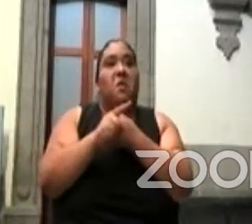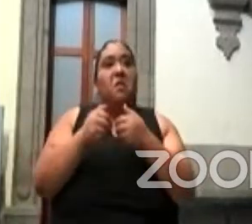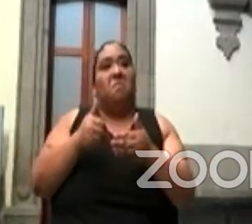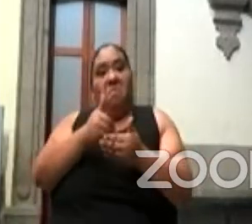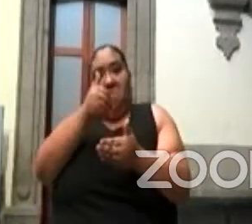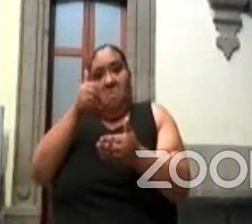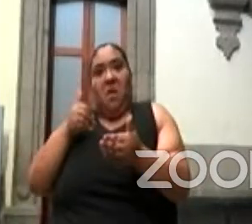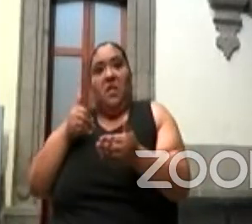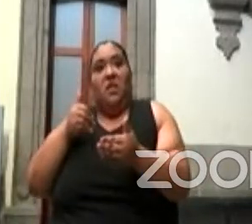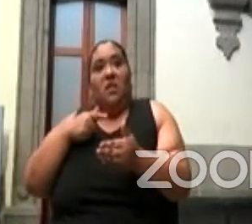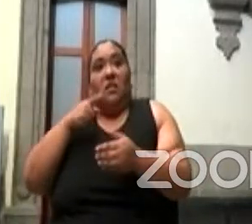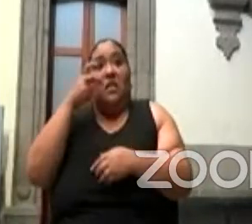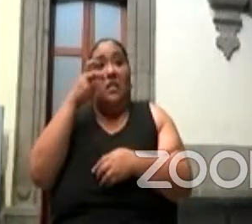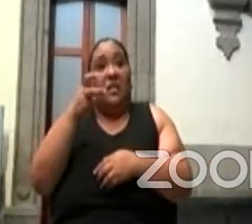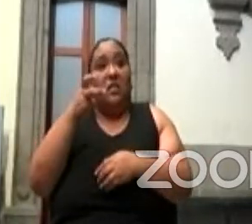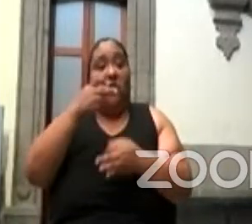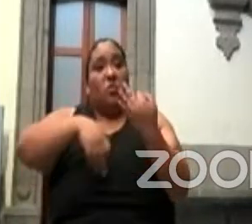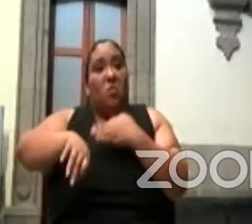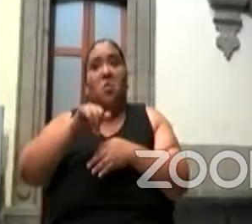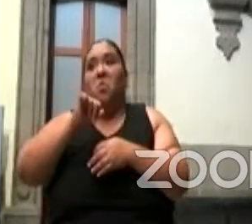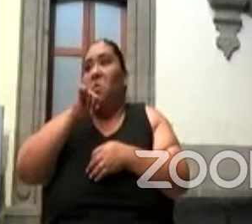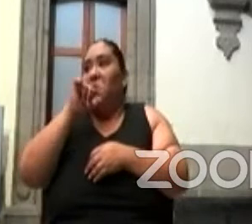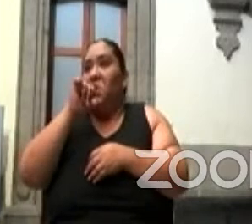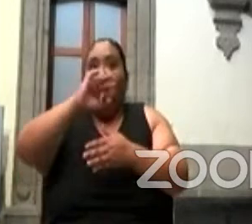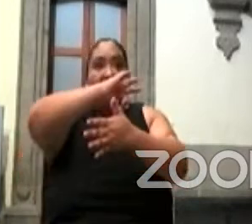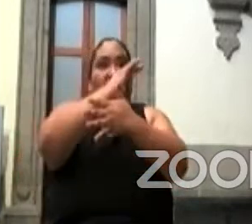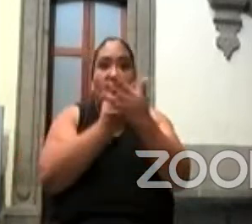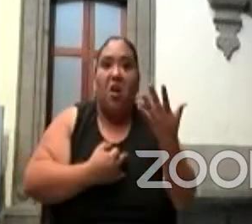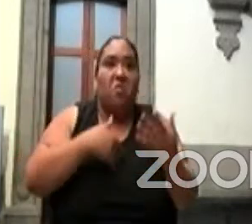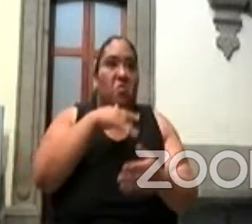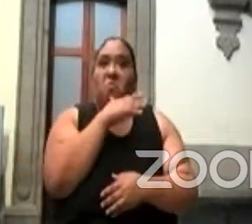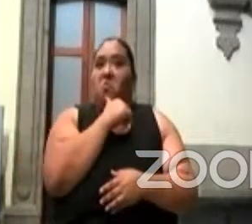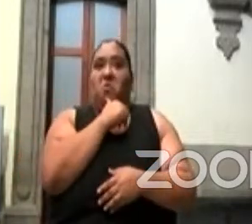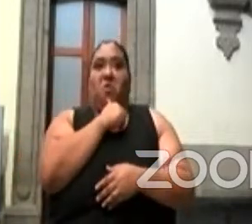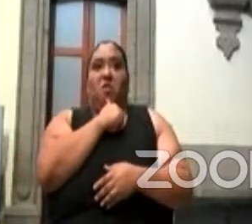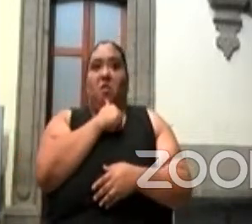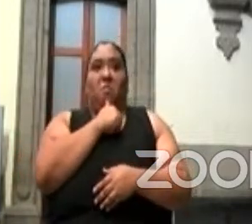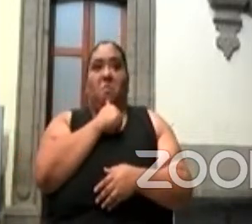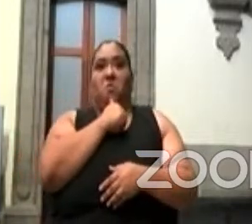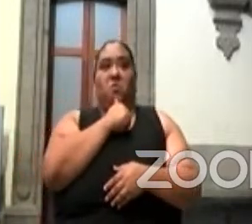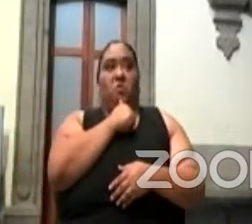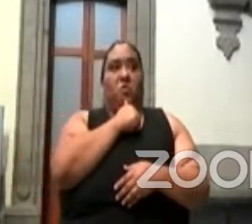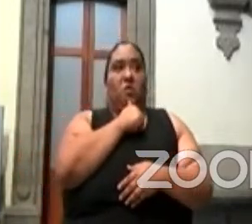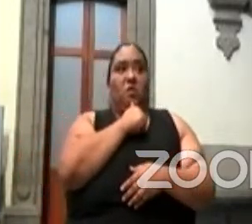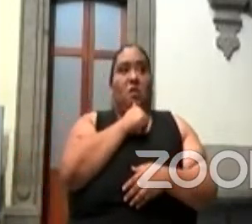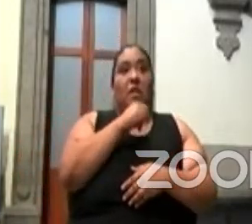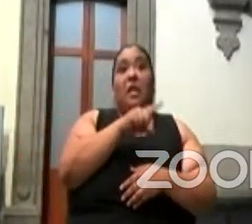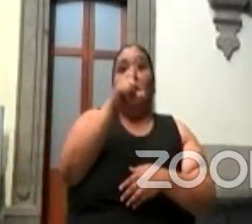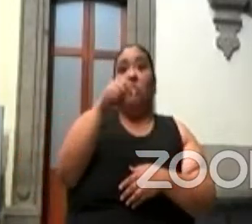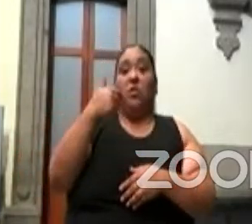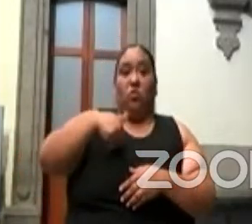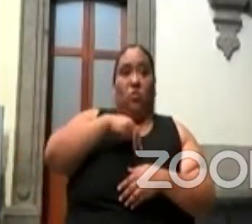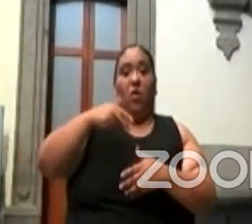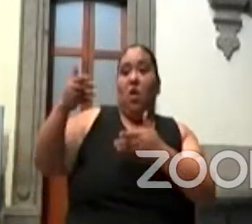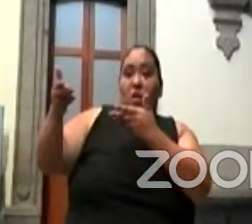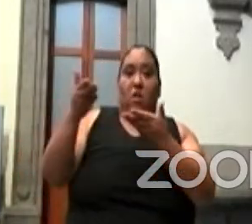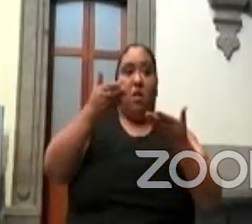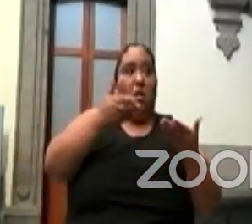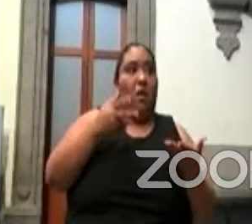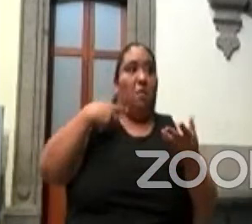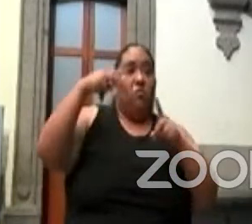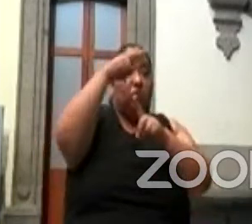es que sin nada para poder facturar. Sin embargo, desde el momento que llegamos, la